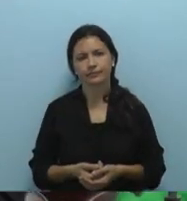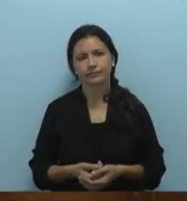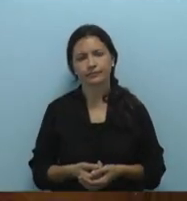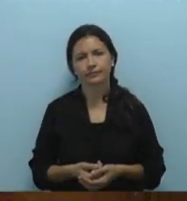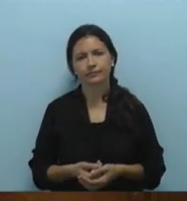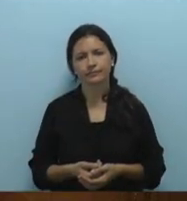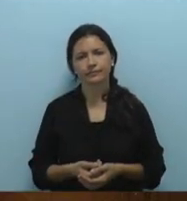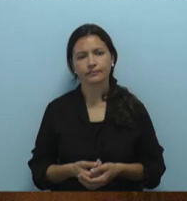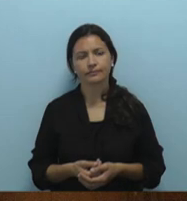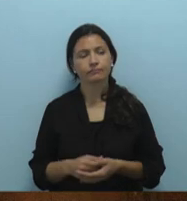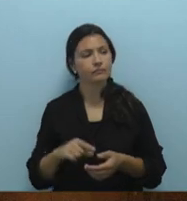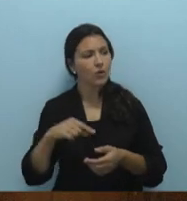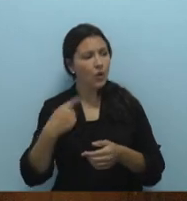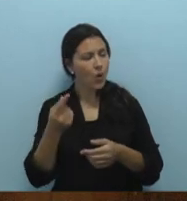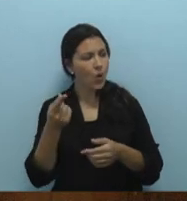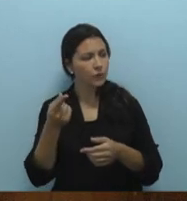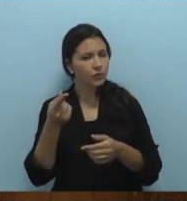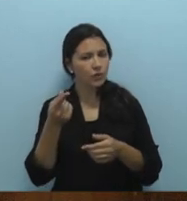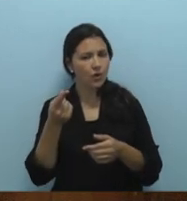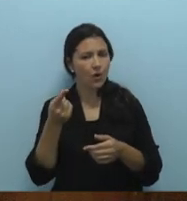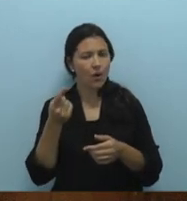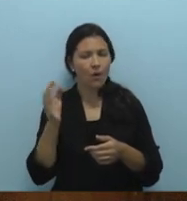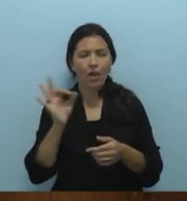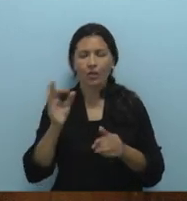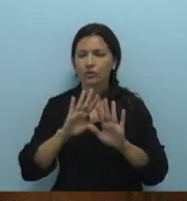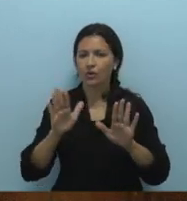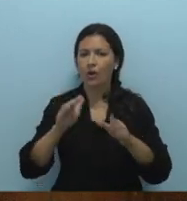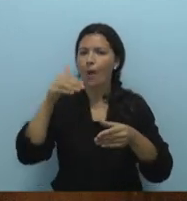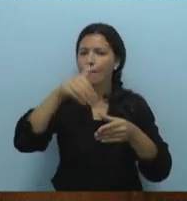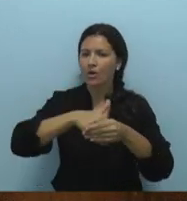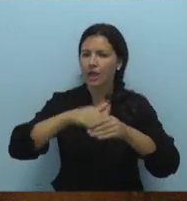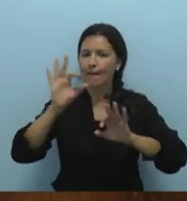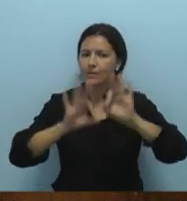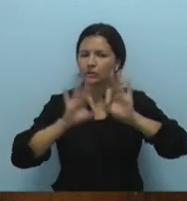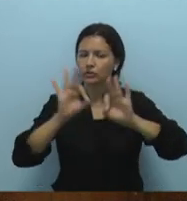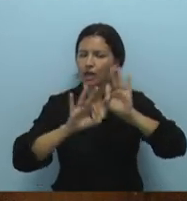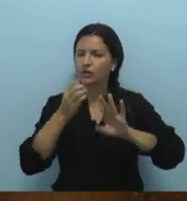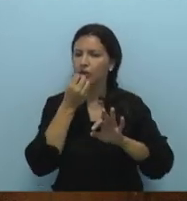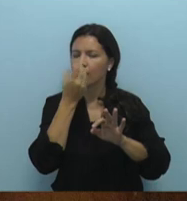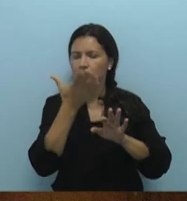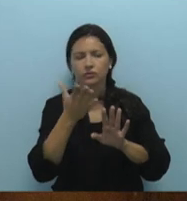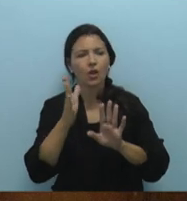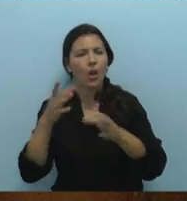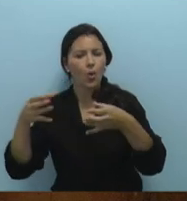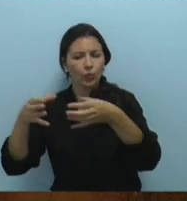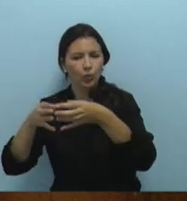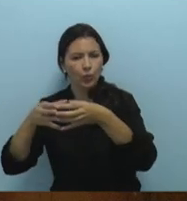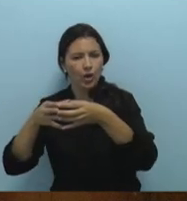gracias, diputado. No tengo más pedidos de palabra, con lo cual corresponde que votemos, con la salvedad de que han quedado,